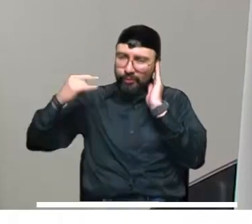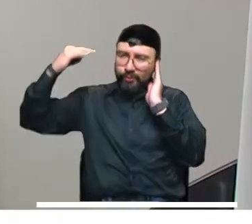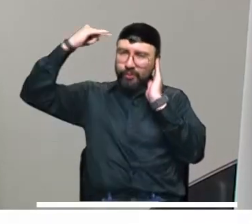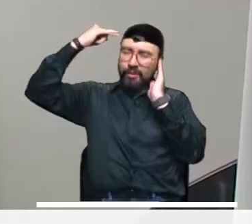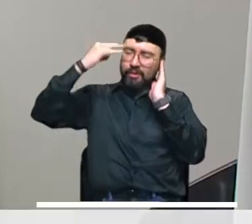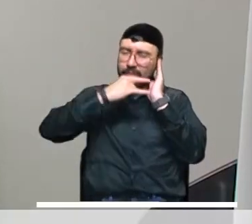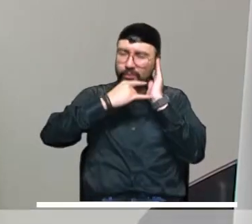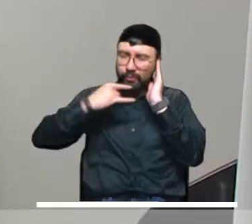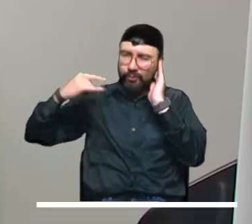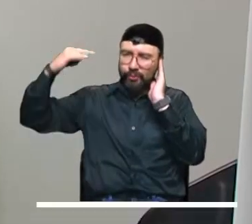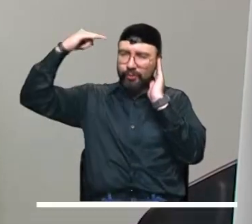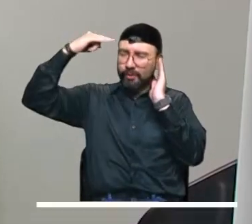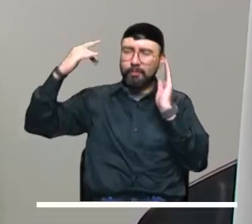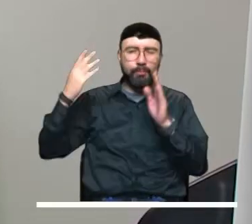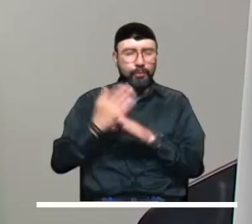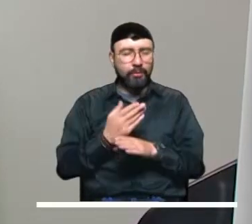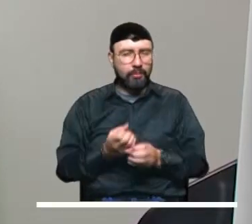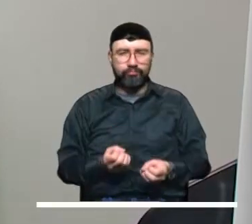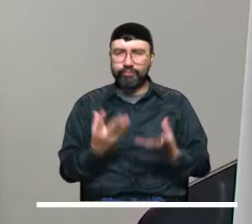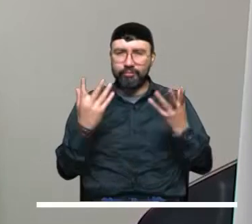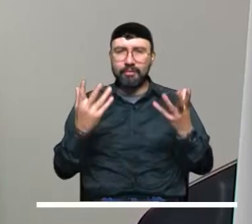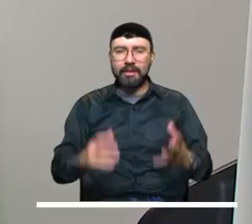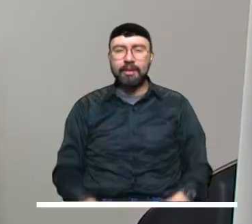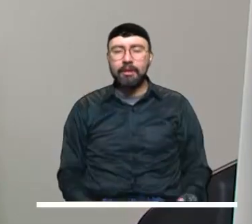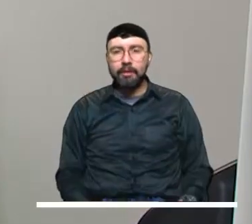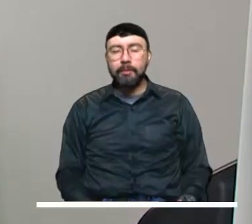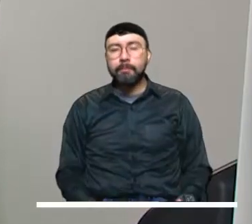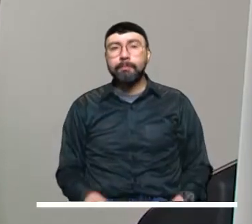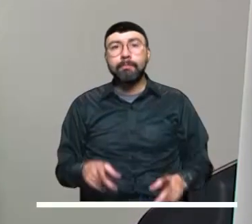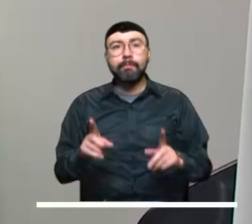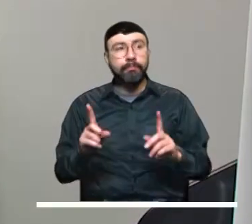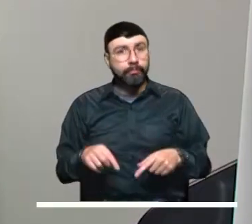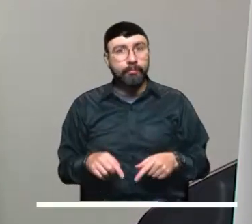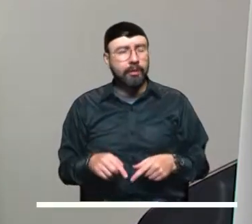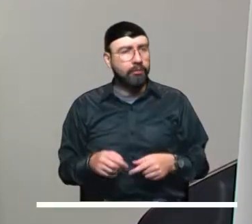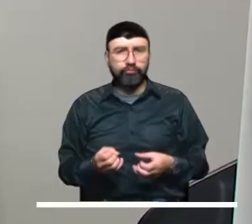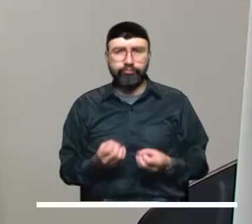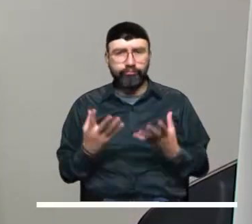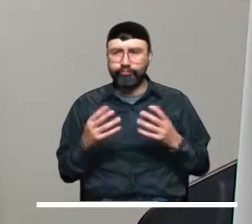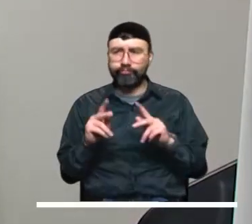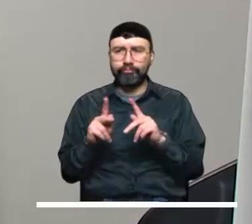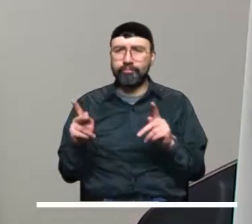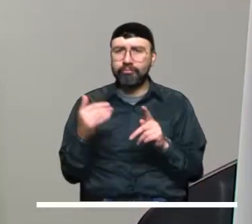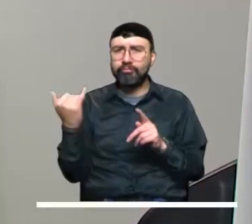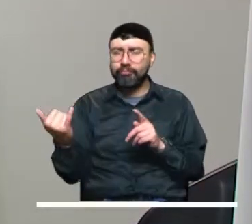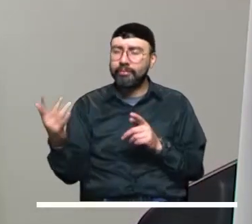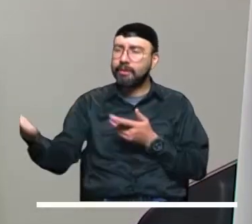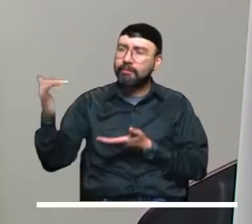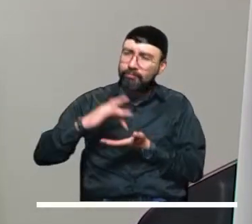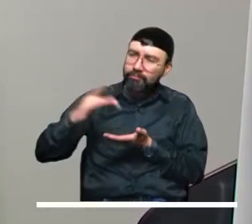generan infinidad de problemas. También tenemos varios casos de pacientes